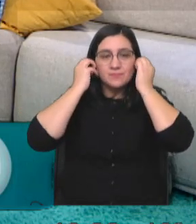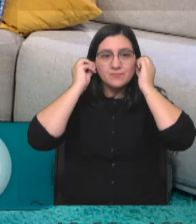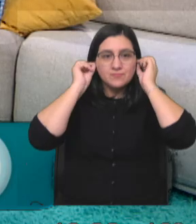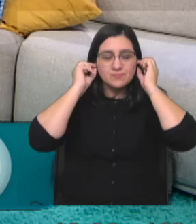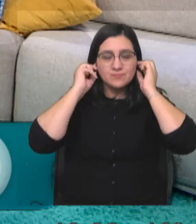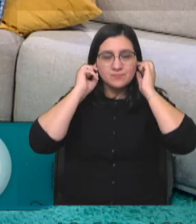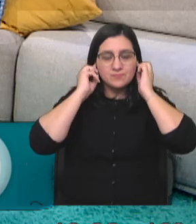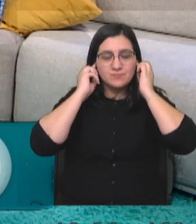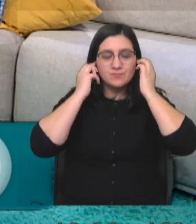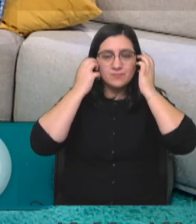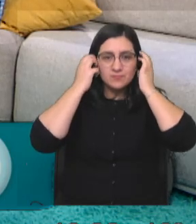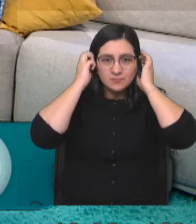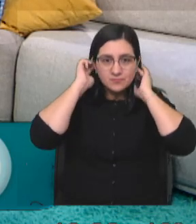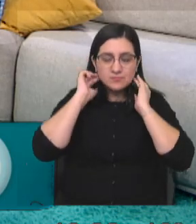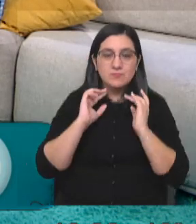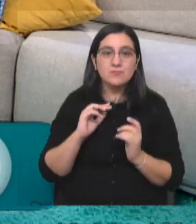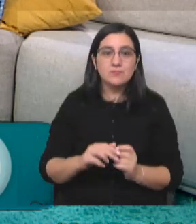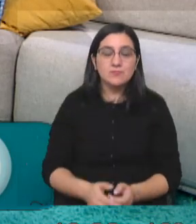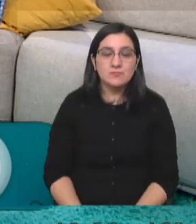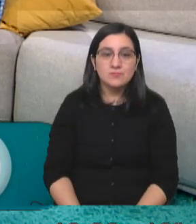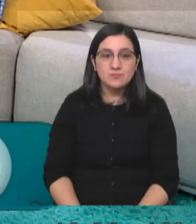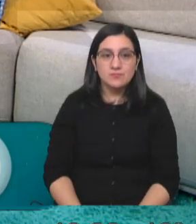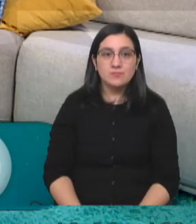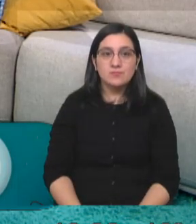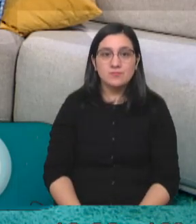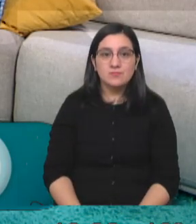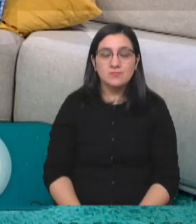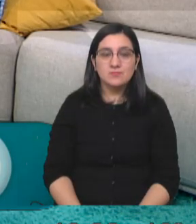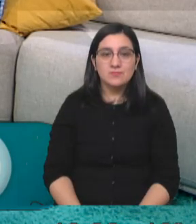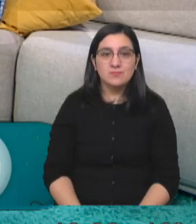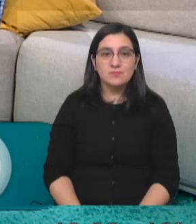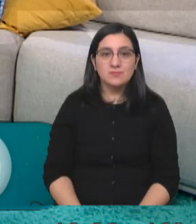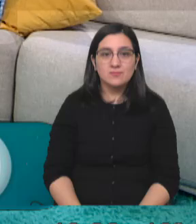Richard Linklater, y no me paro porque, en fin, me desenchufo,